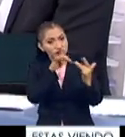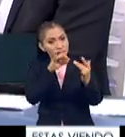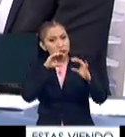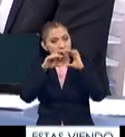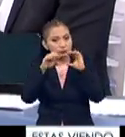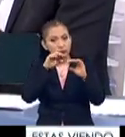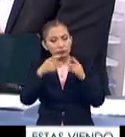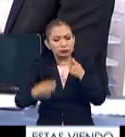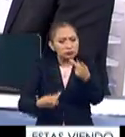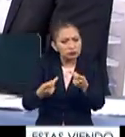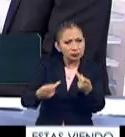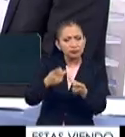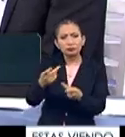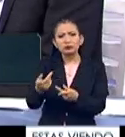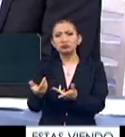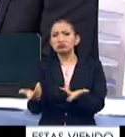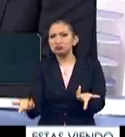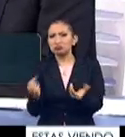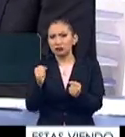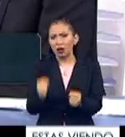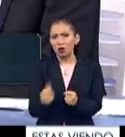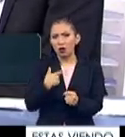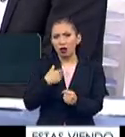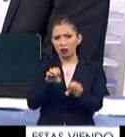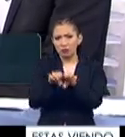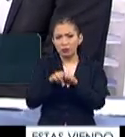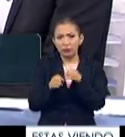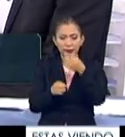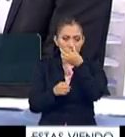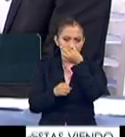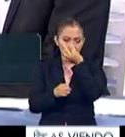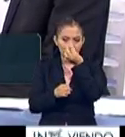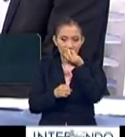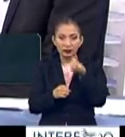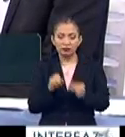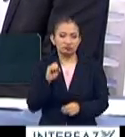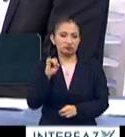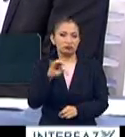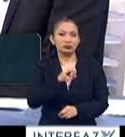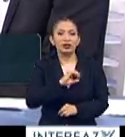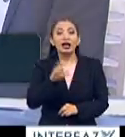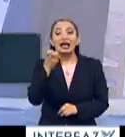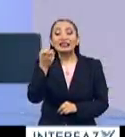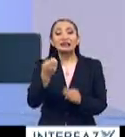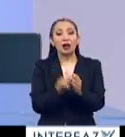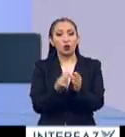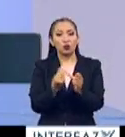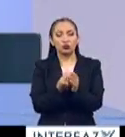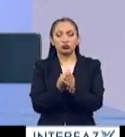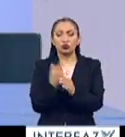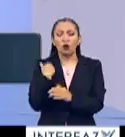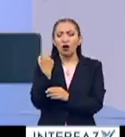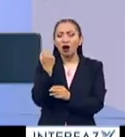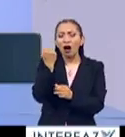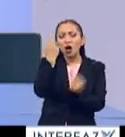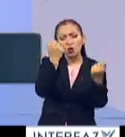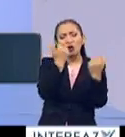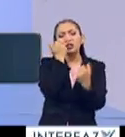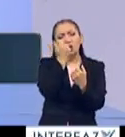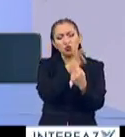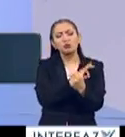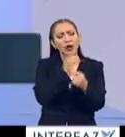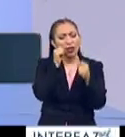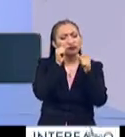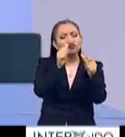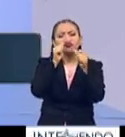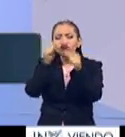comunicación, respondiendo preguntas, claro, seguramente también tendrá un equipo. Sí, porque estos cursos, cuando son poquitos alumnos, sí los pueden atender,